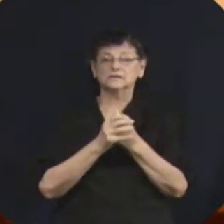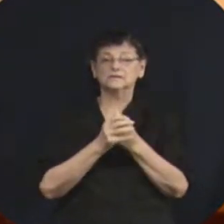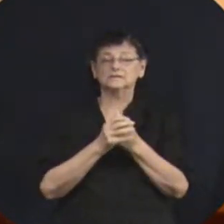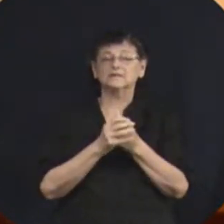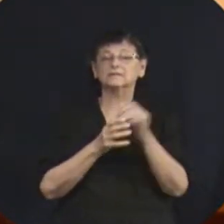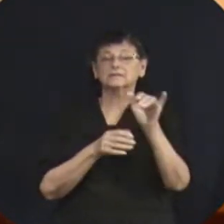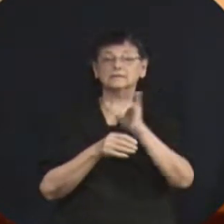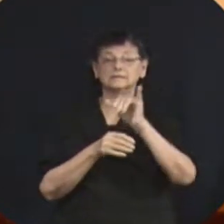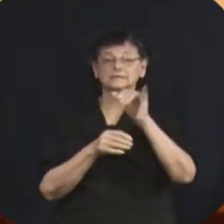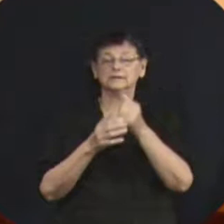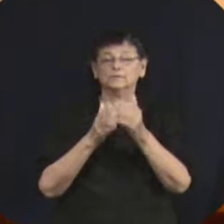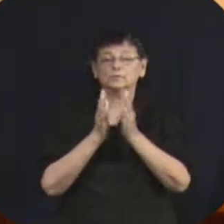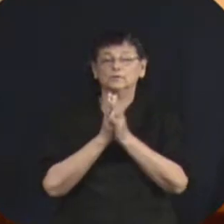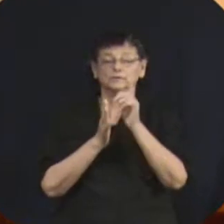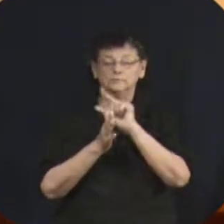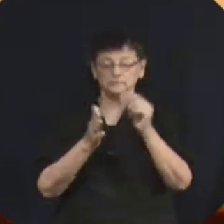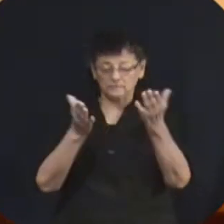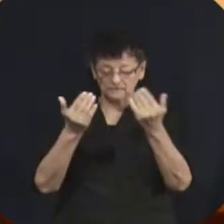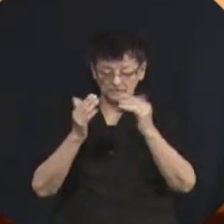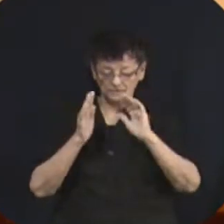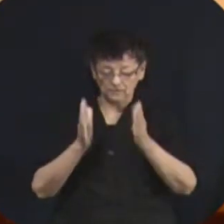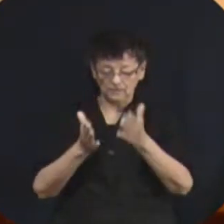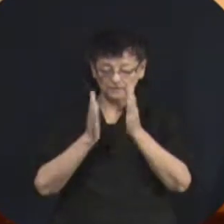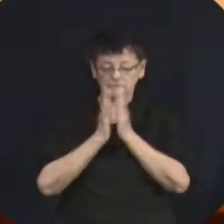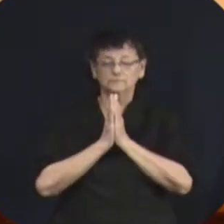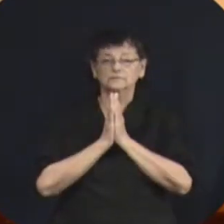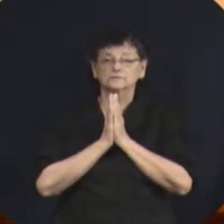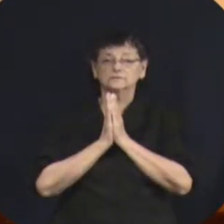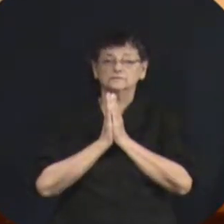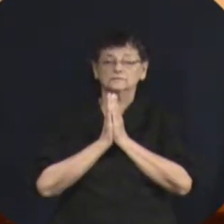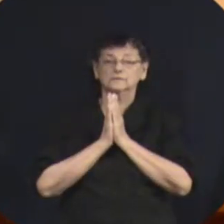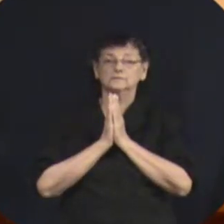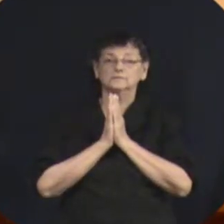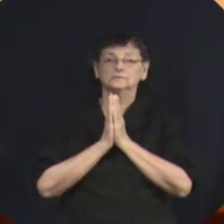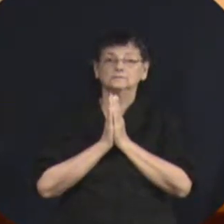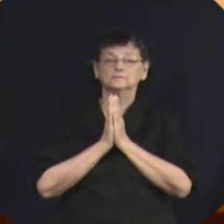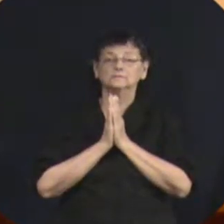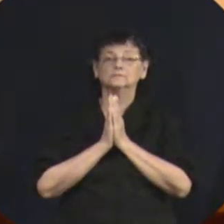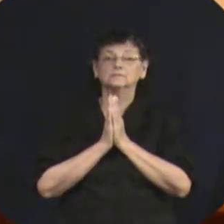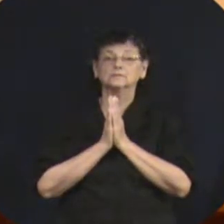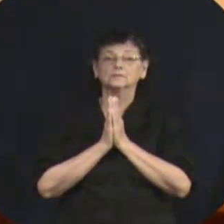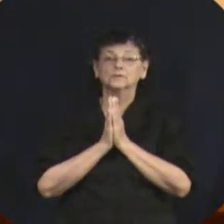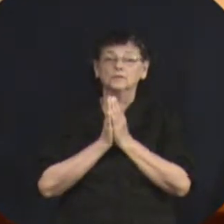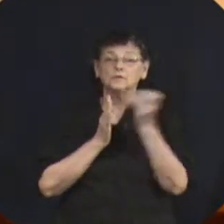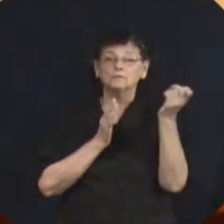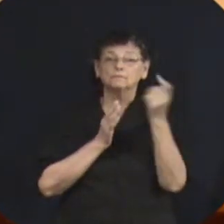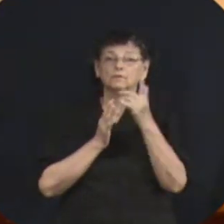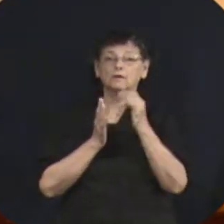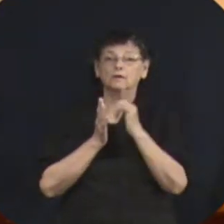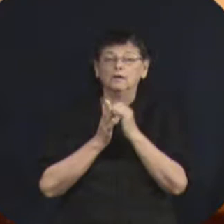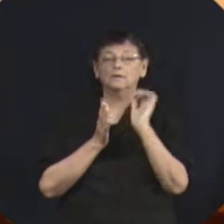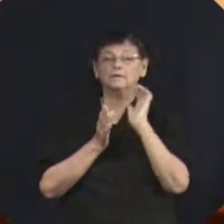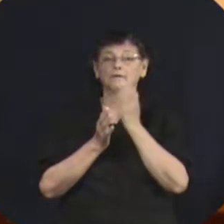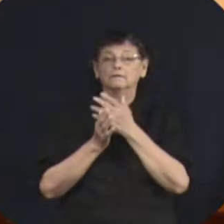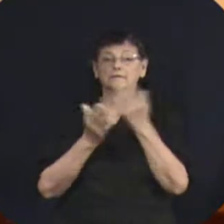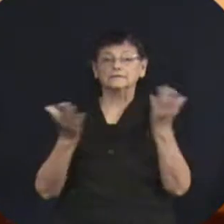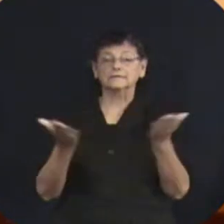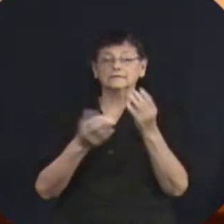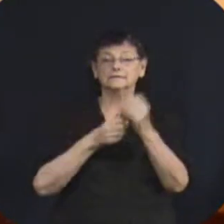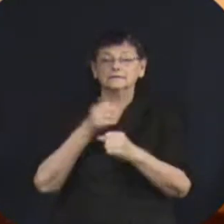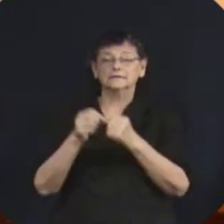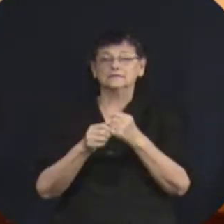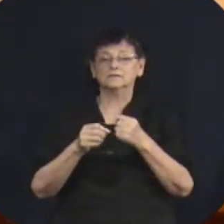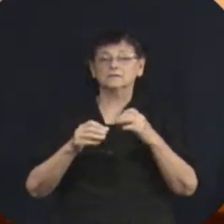sus semejantes, roguemos al Señor. Señor, escucha nuestra oración. Por todos nosotros en este